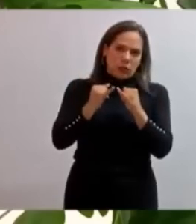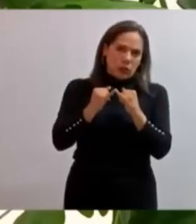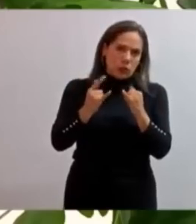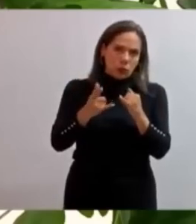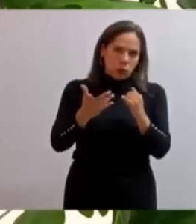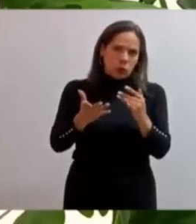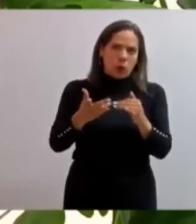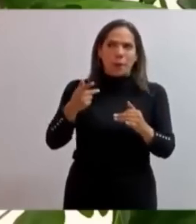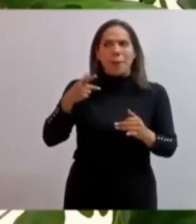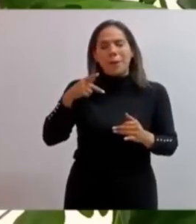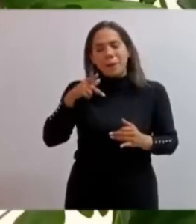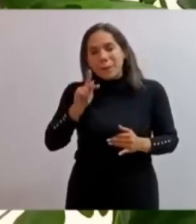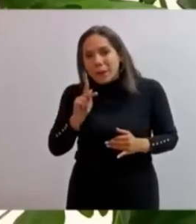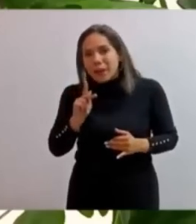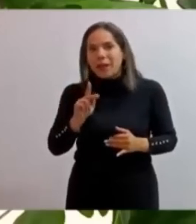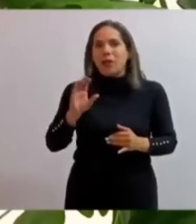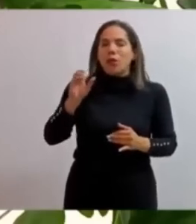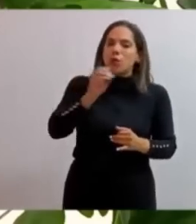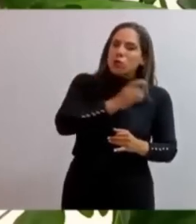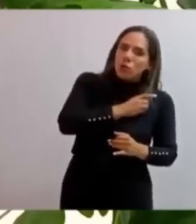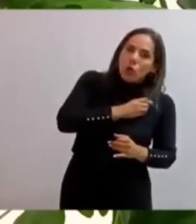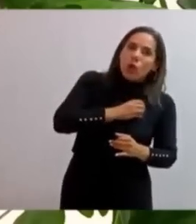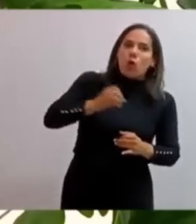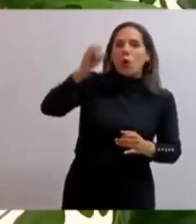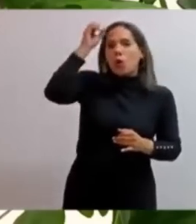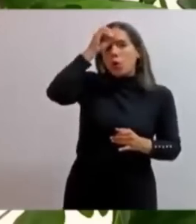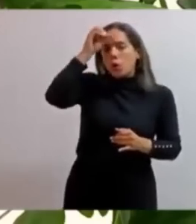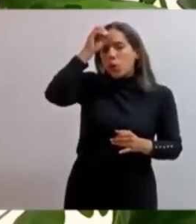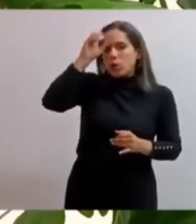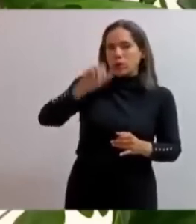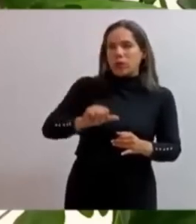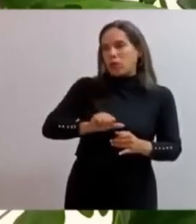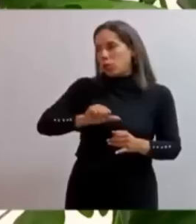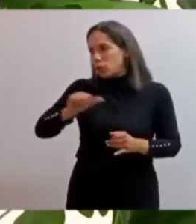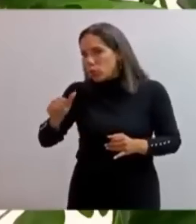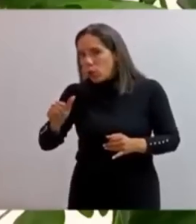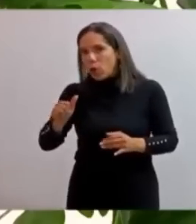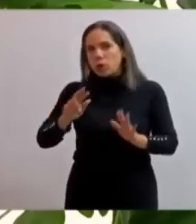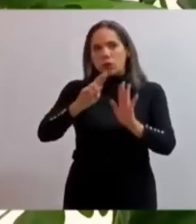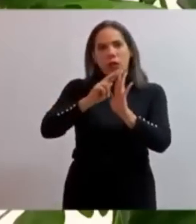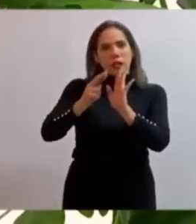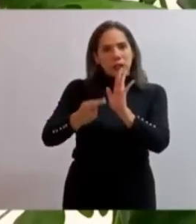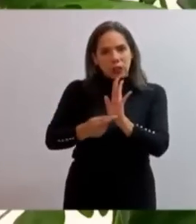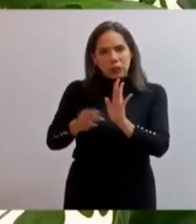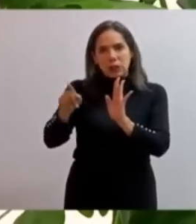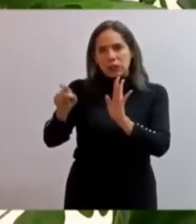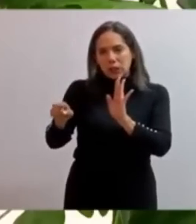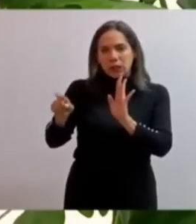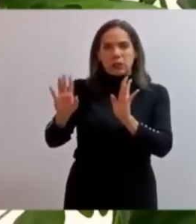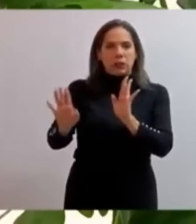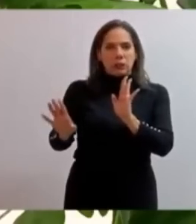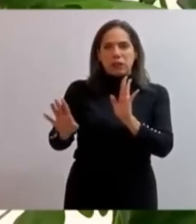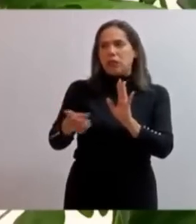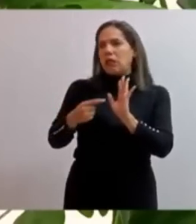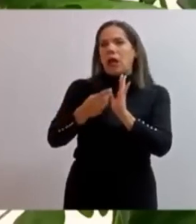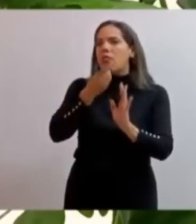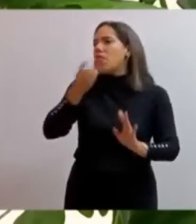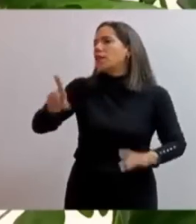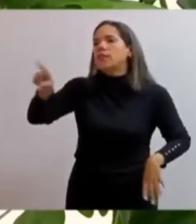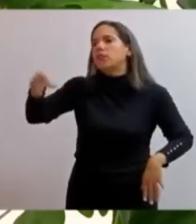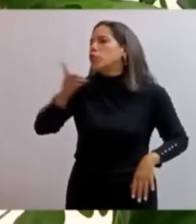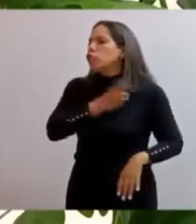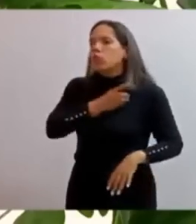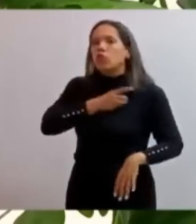sugiera, pero ojo, una cosa es sugerir y otra cosa es prescribir y decir, ahora lo hacen así, y ahora